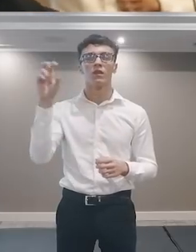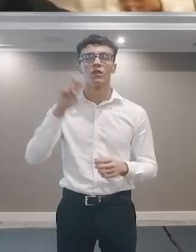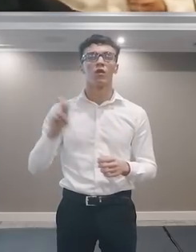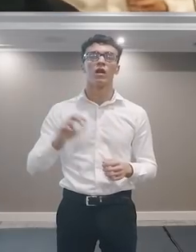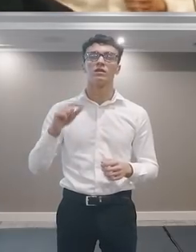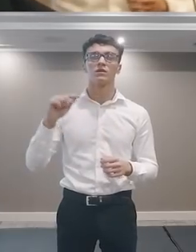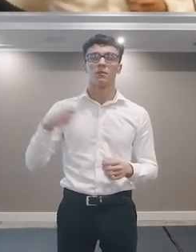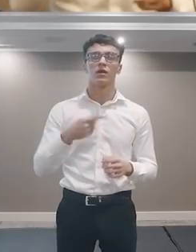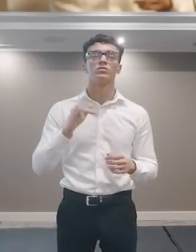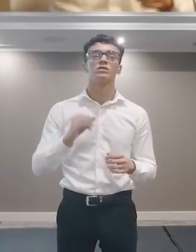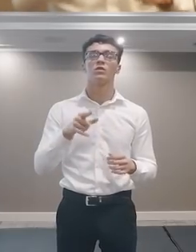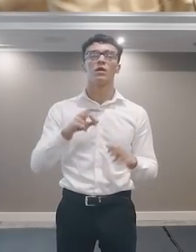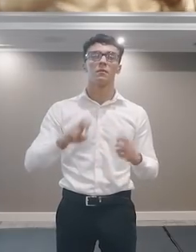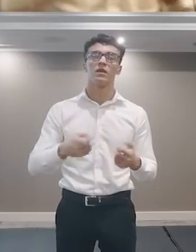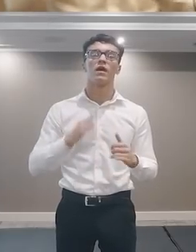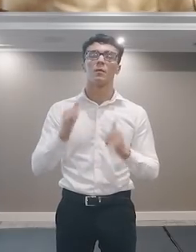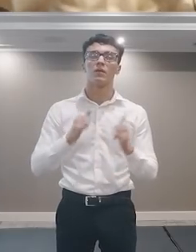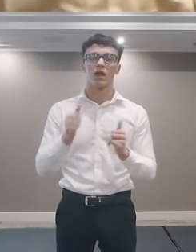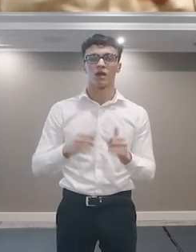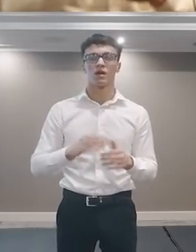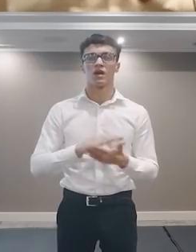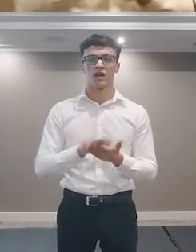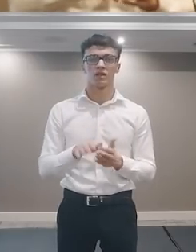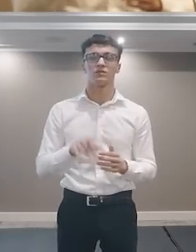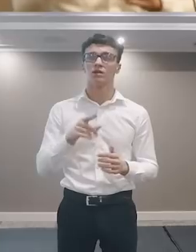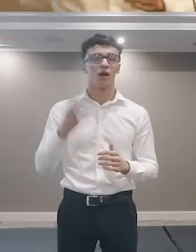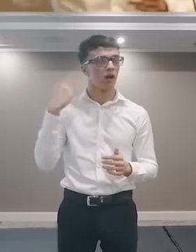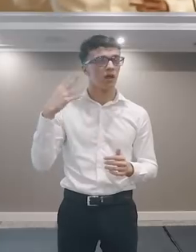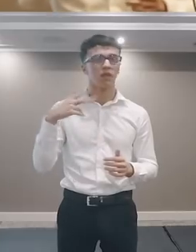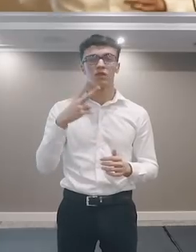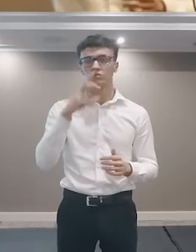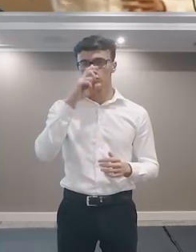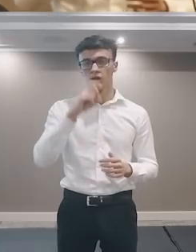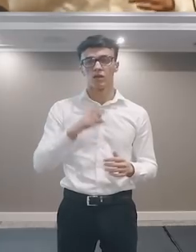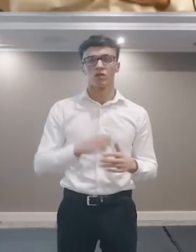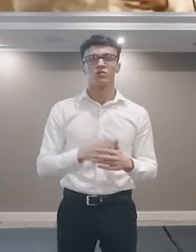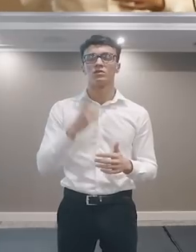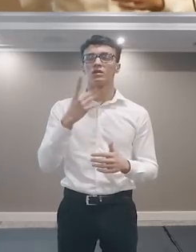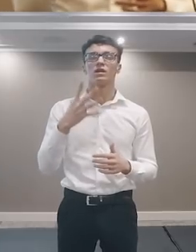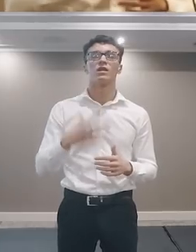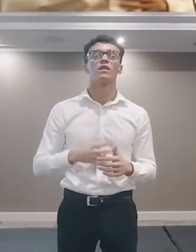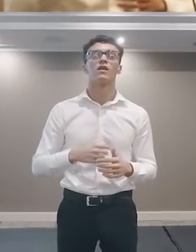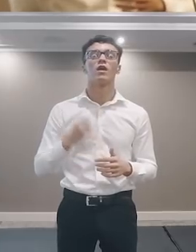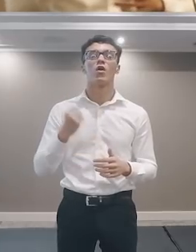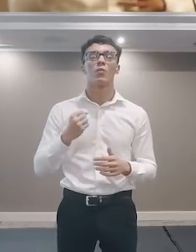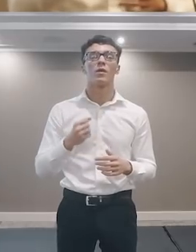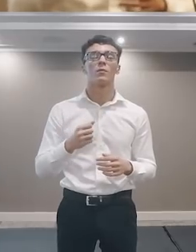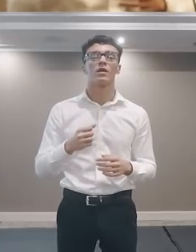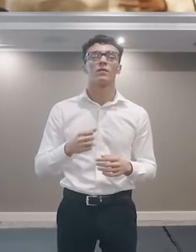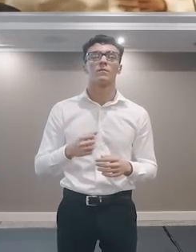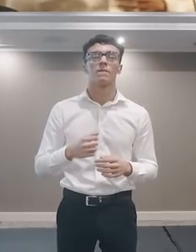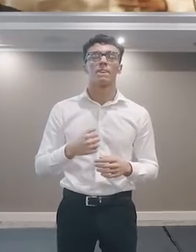sí perfecto entonces yo hace ya dos años y hace el 15 de noviembre hizo hizo dos años